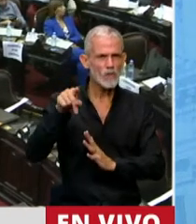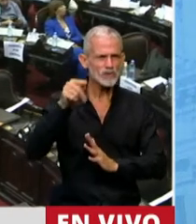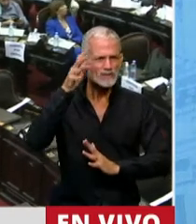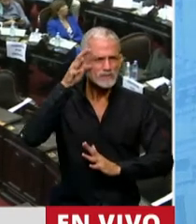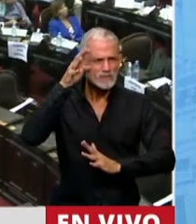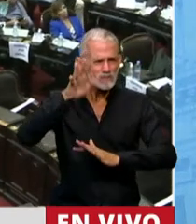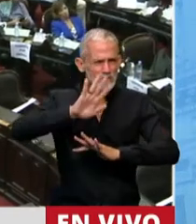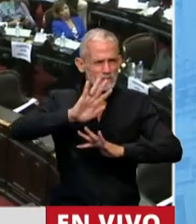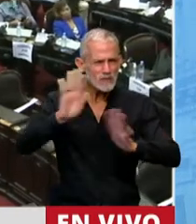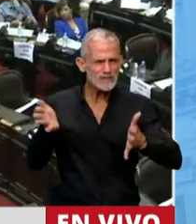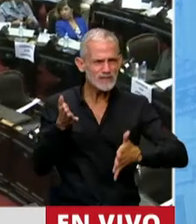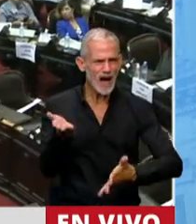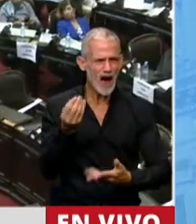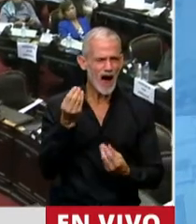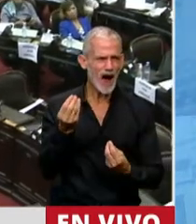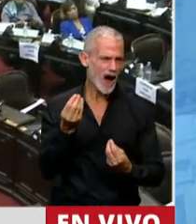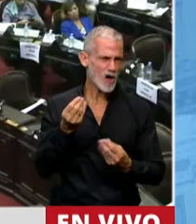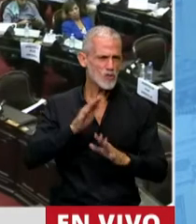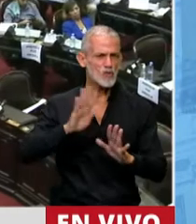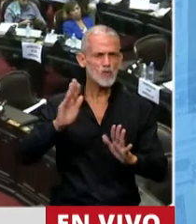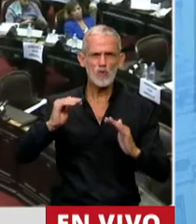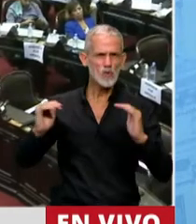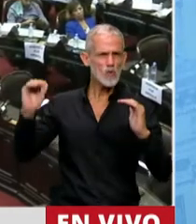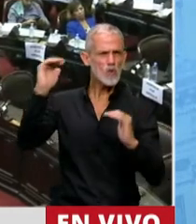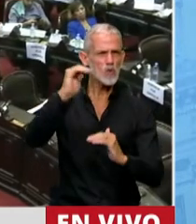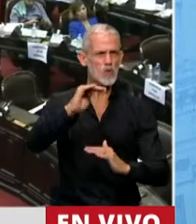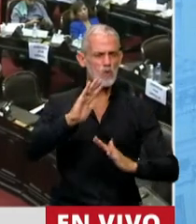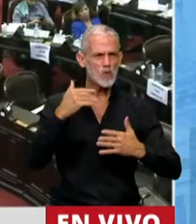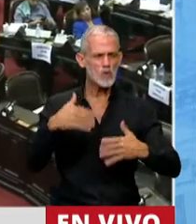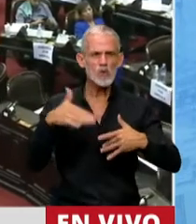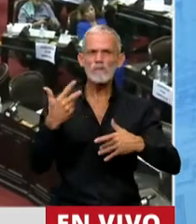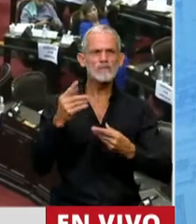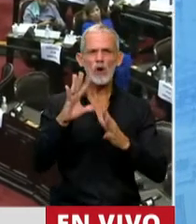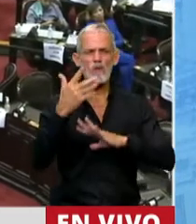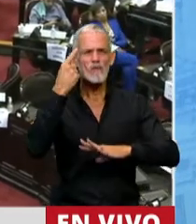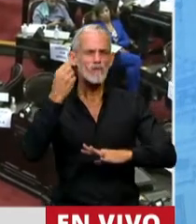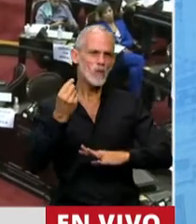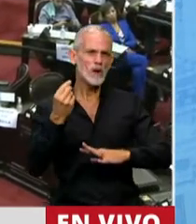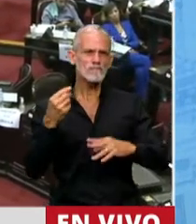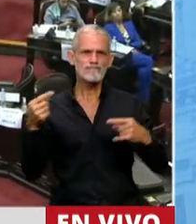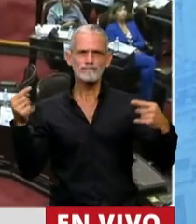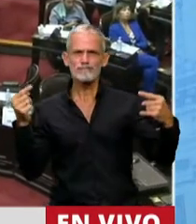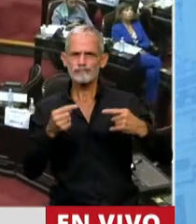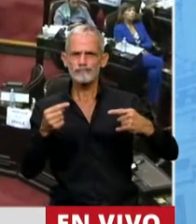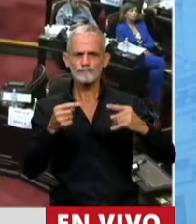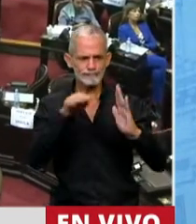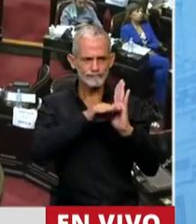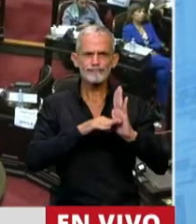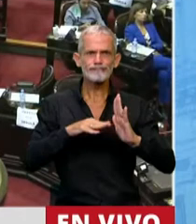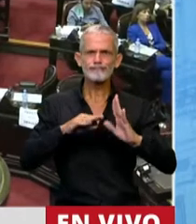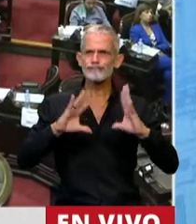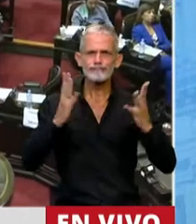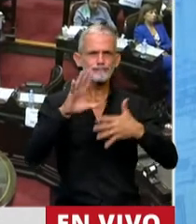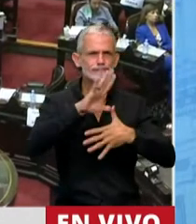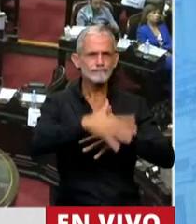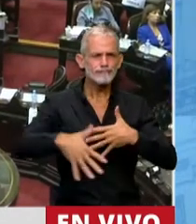desproporcionadas y los criterios estarían o serían contrarios a los estándares interamericanos